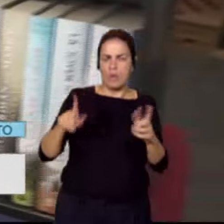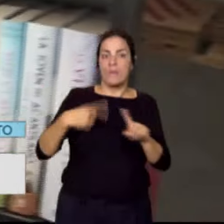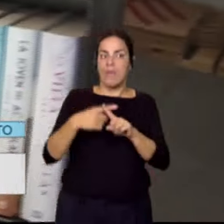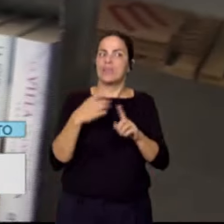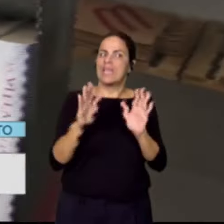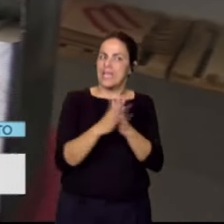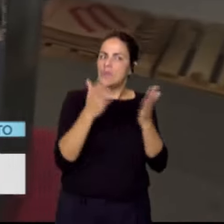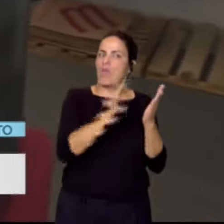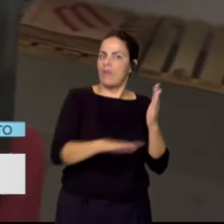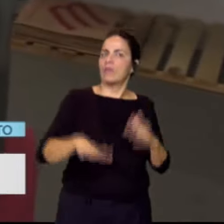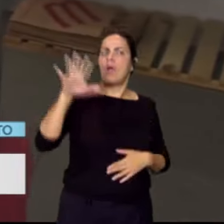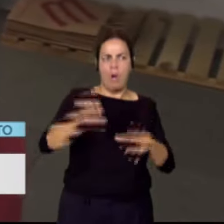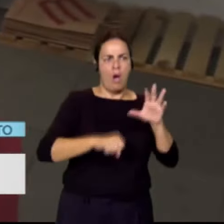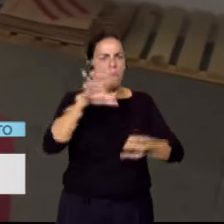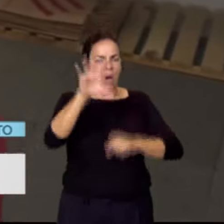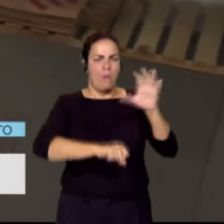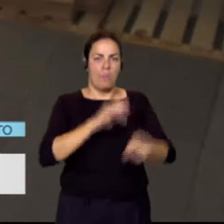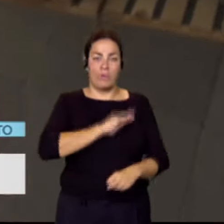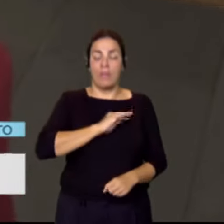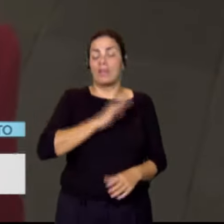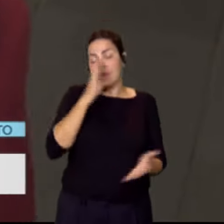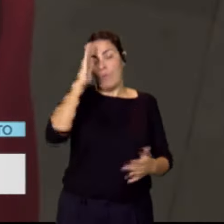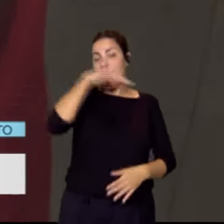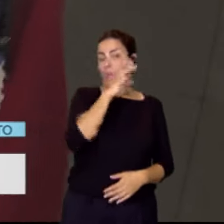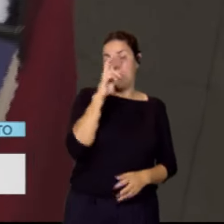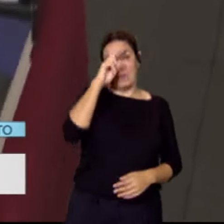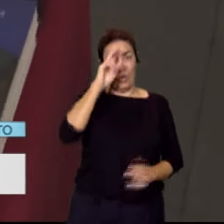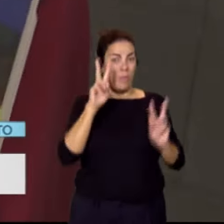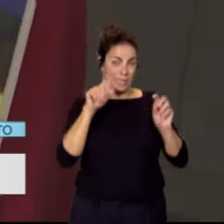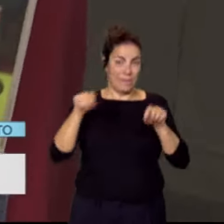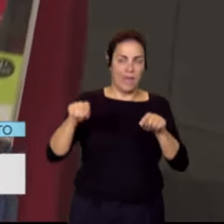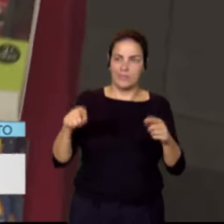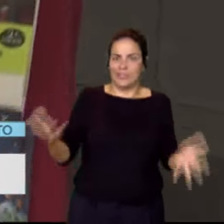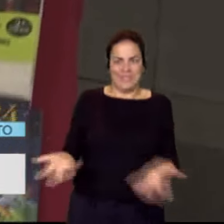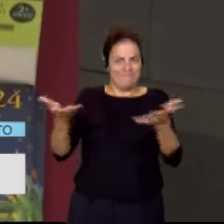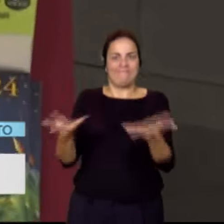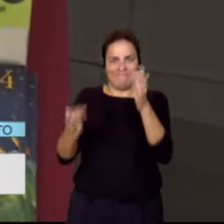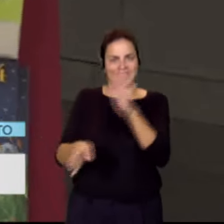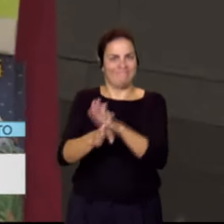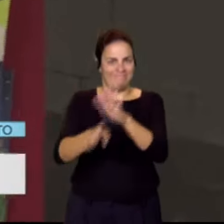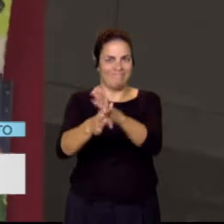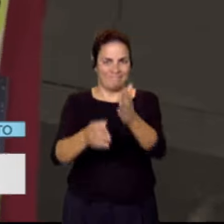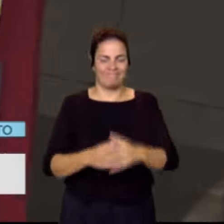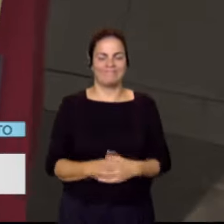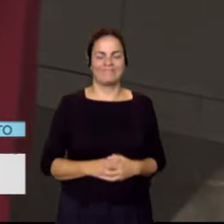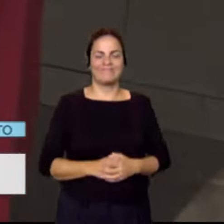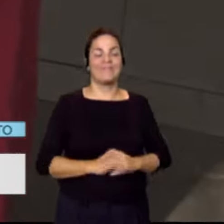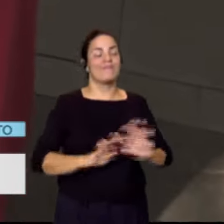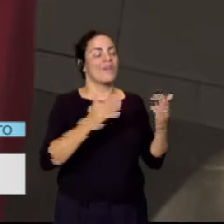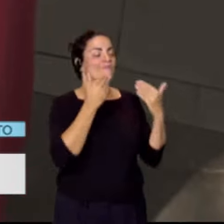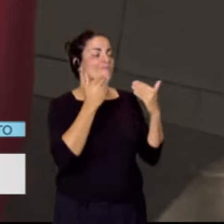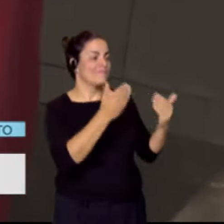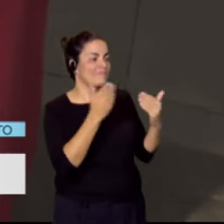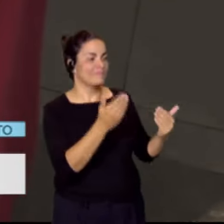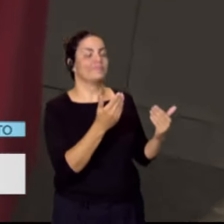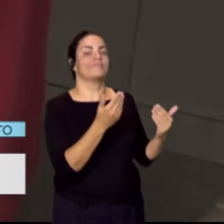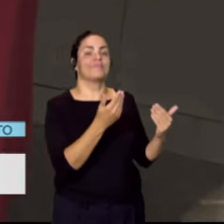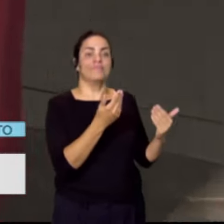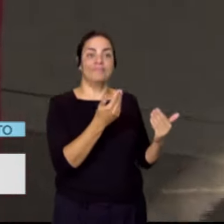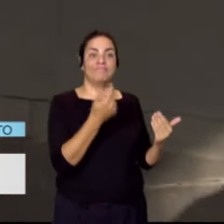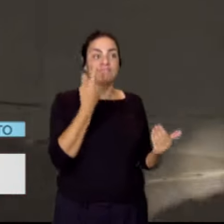infantil es una cosa que los padres están muy preocupados en ello con lo que para adelante con eso pues muchísimas gracias Pues como ves